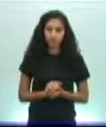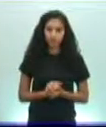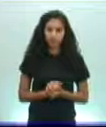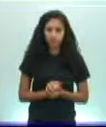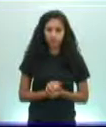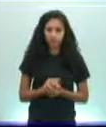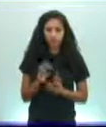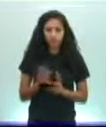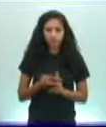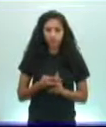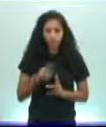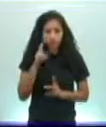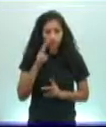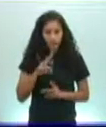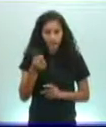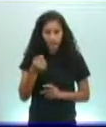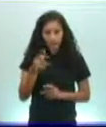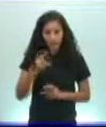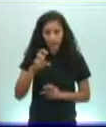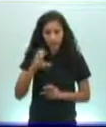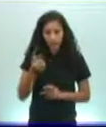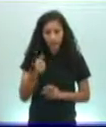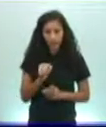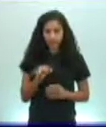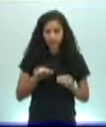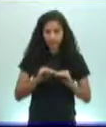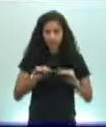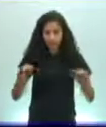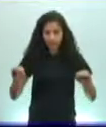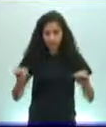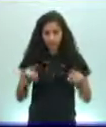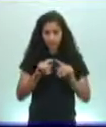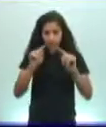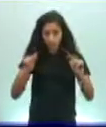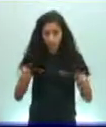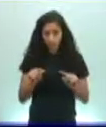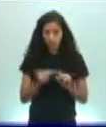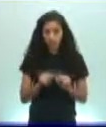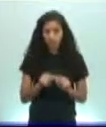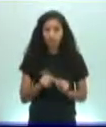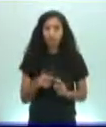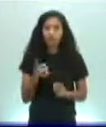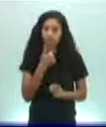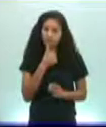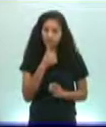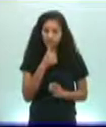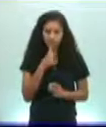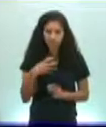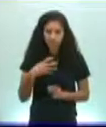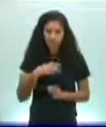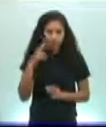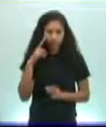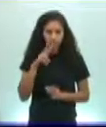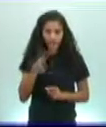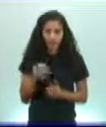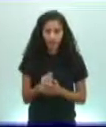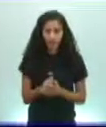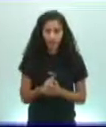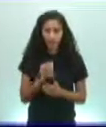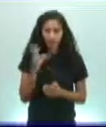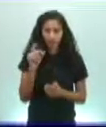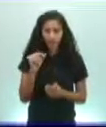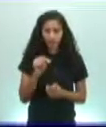Para hallar el área, como es la base un cuadrado, sencillamente tendrías que buscar esta